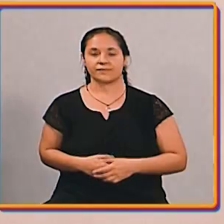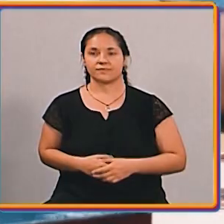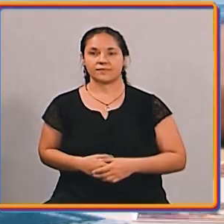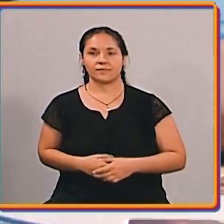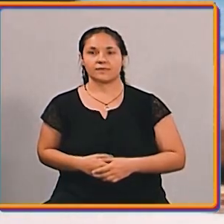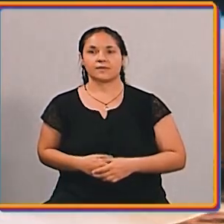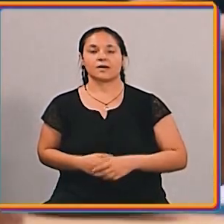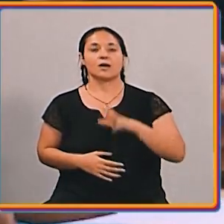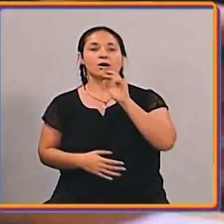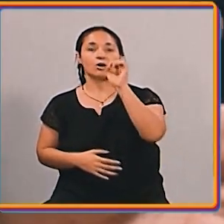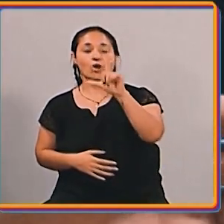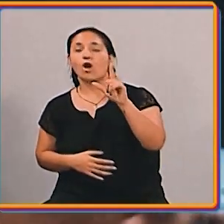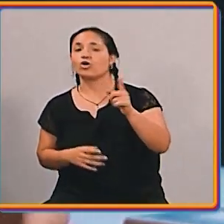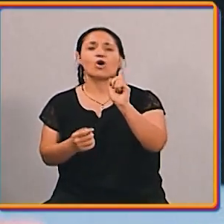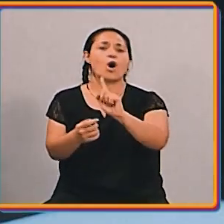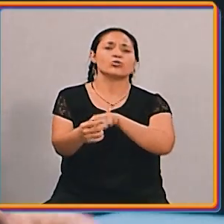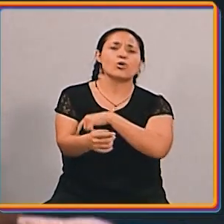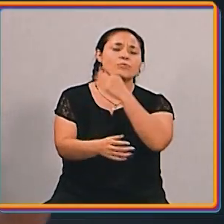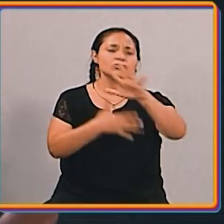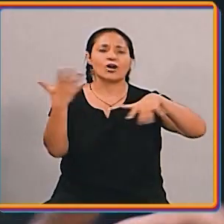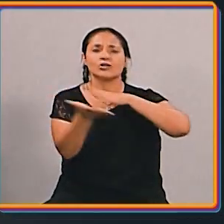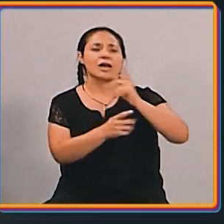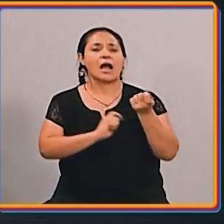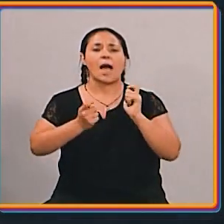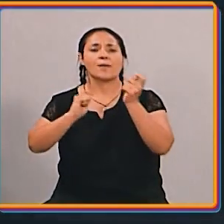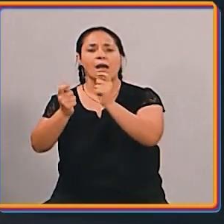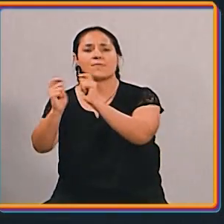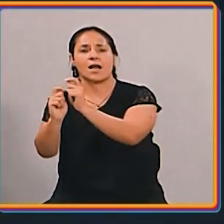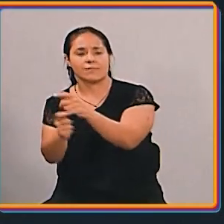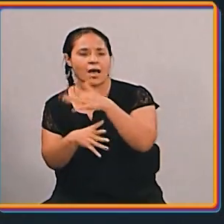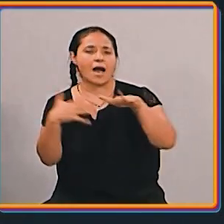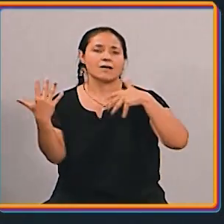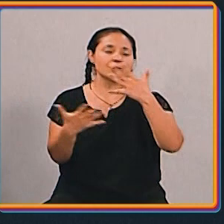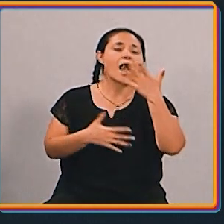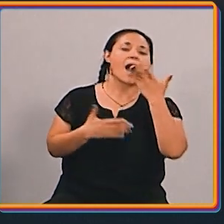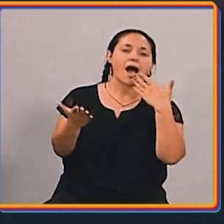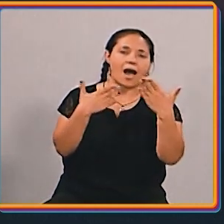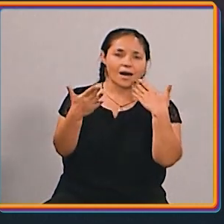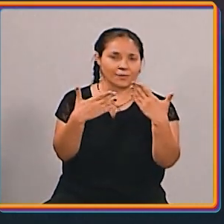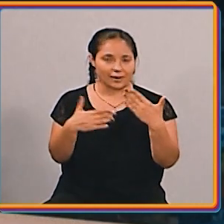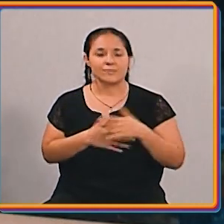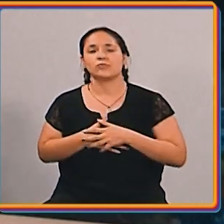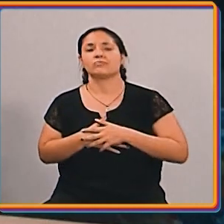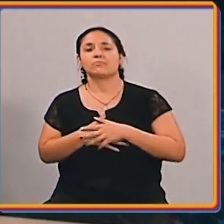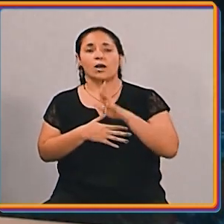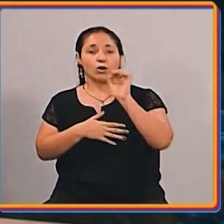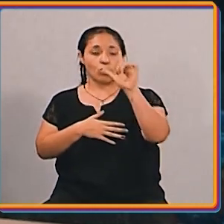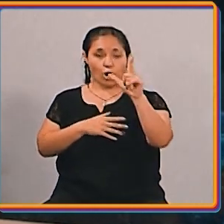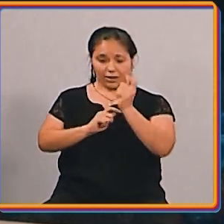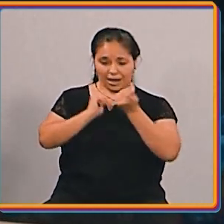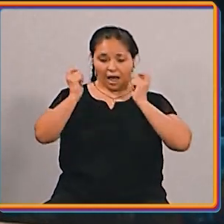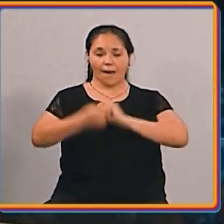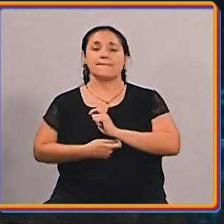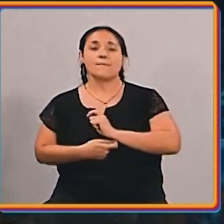Mucho se ha hablado de los cambios de roles tradicionales en la sociedad en los últimos años. Pero ¿qué consecuencias traen estos cambios de